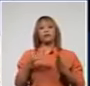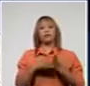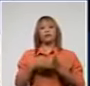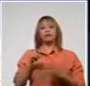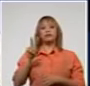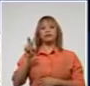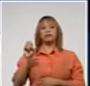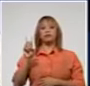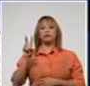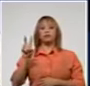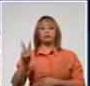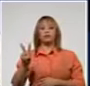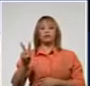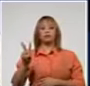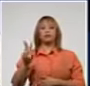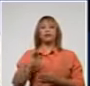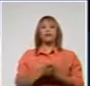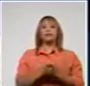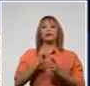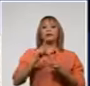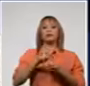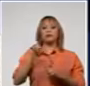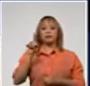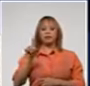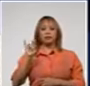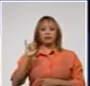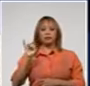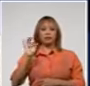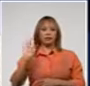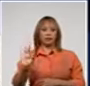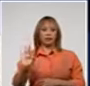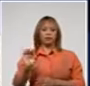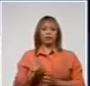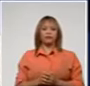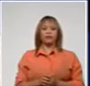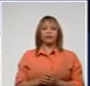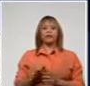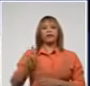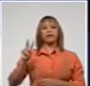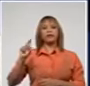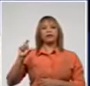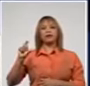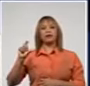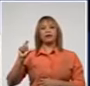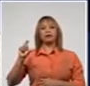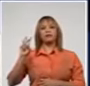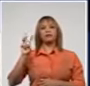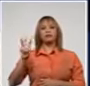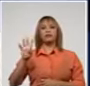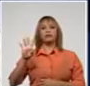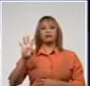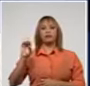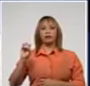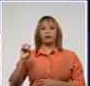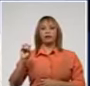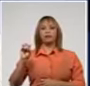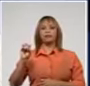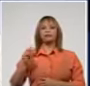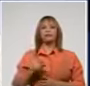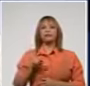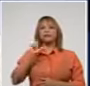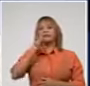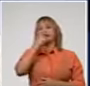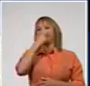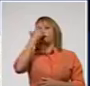4.202, de Matanzas 168, de Villa Clara 340, de Ciego de